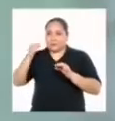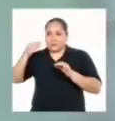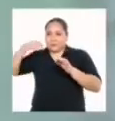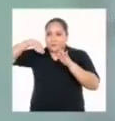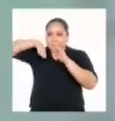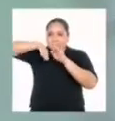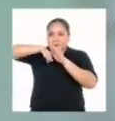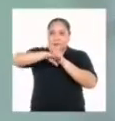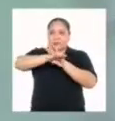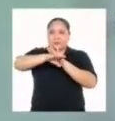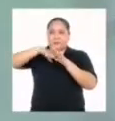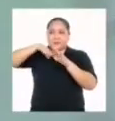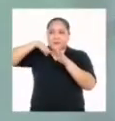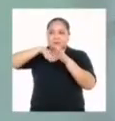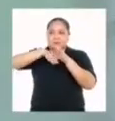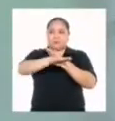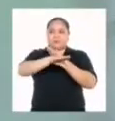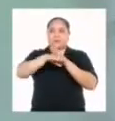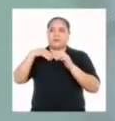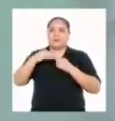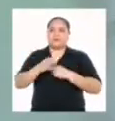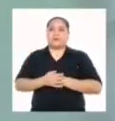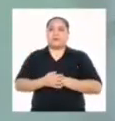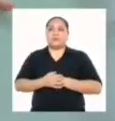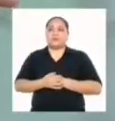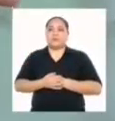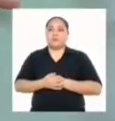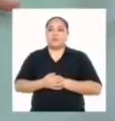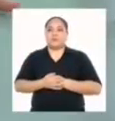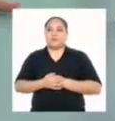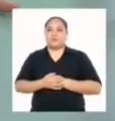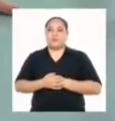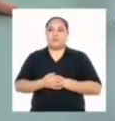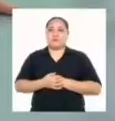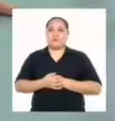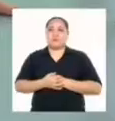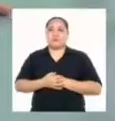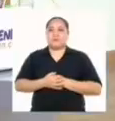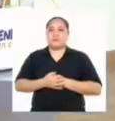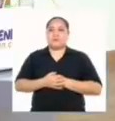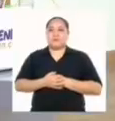insertamos dentro del doblez que parece un bolsillito.